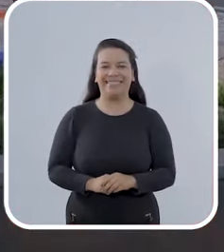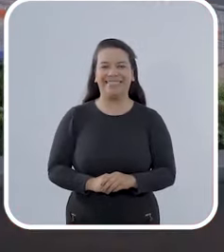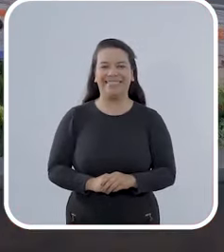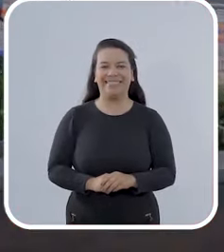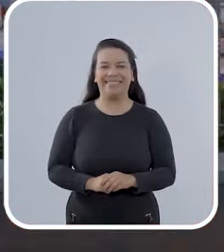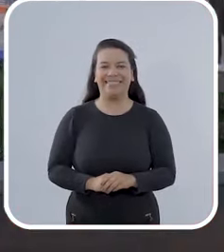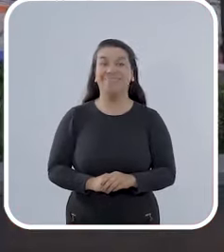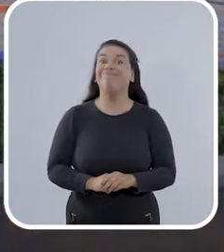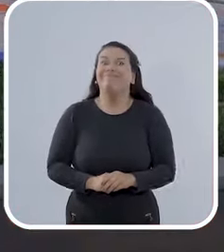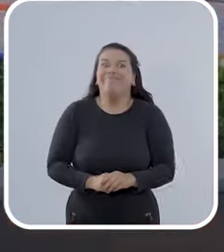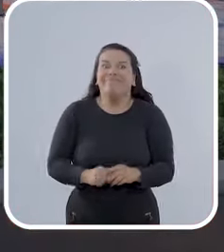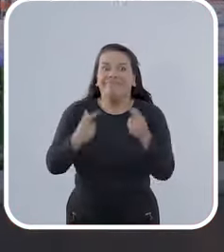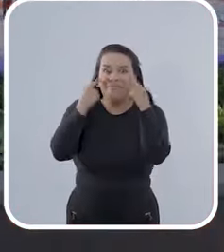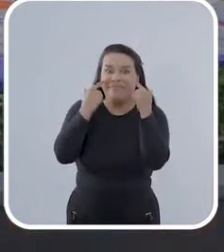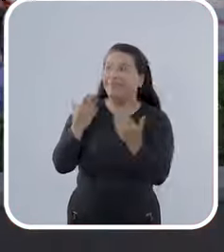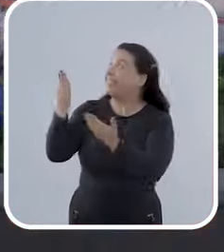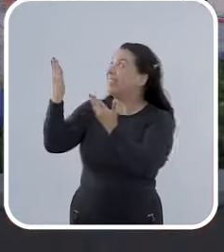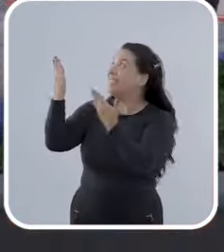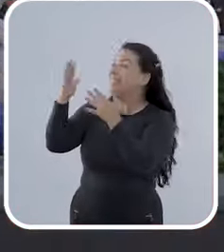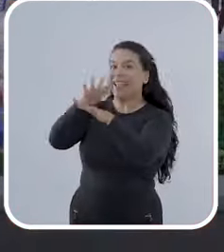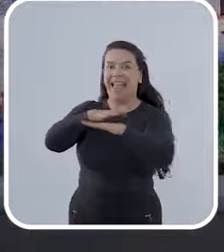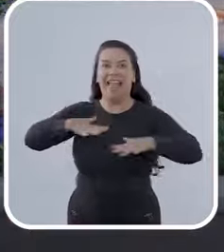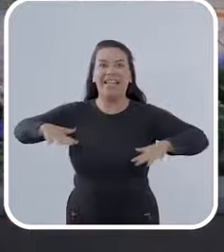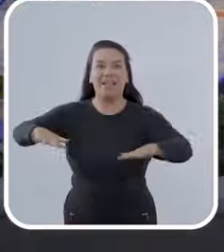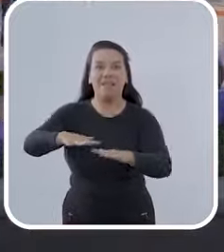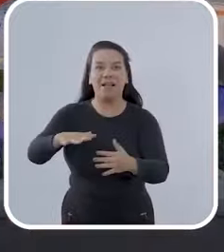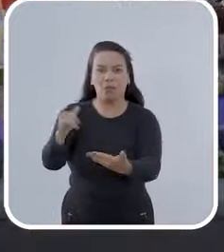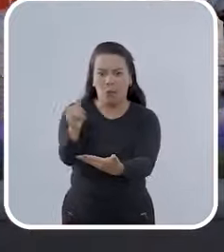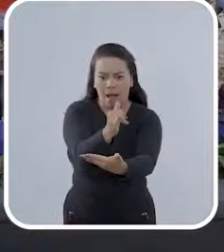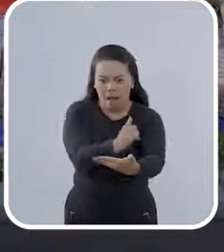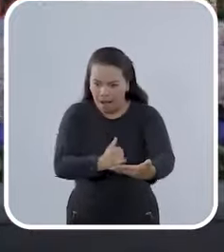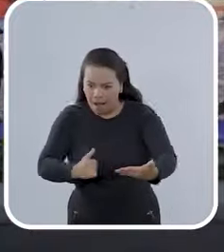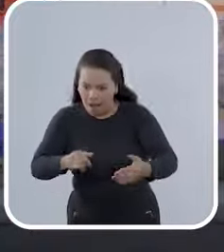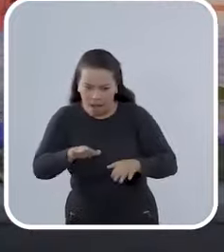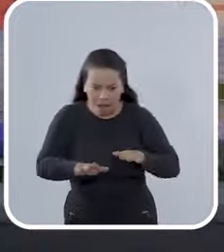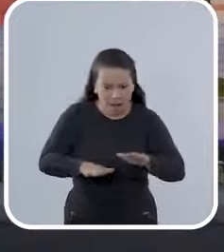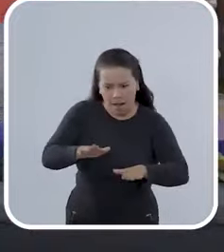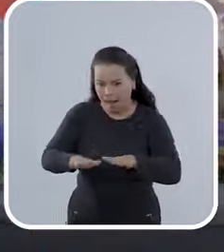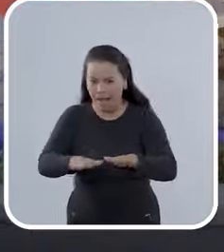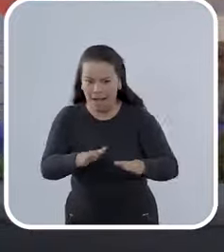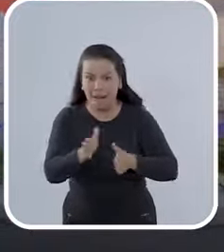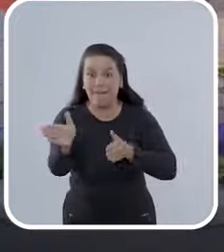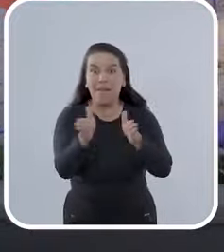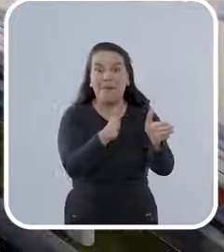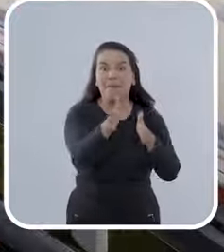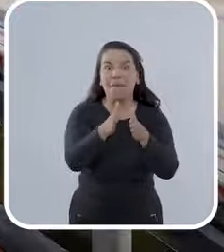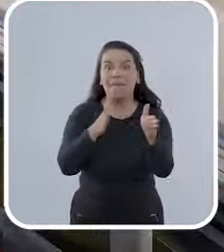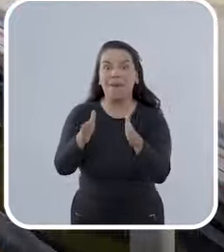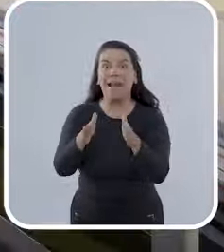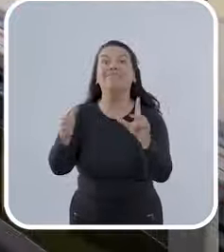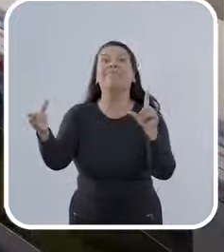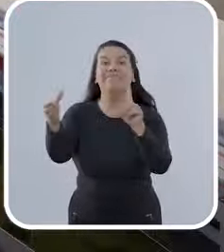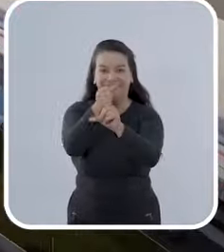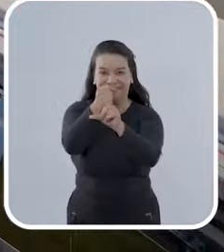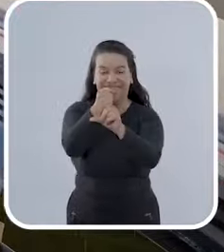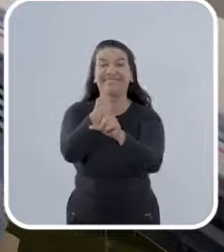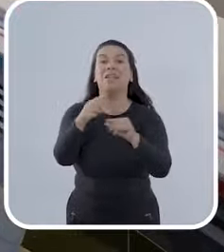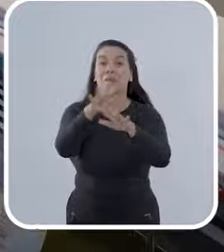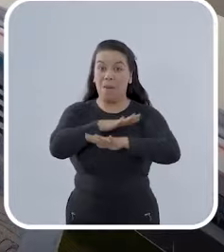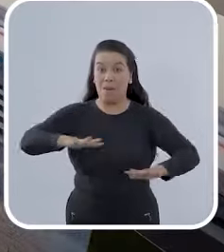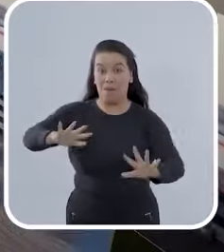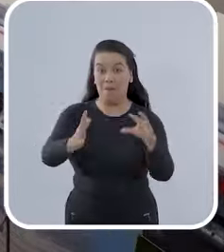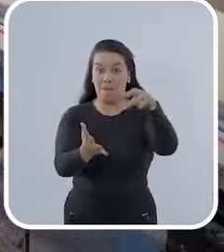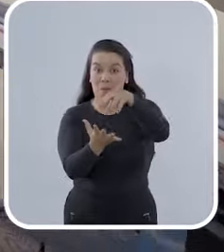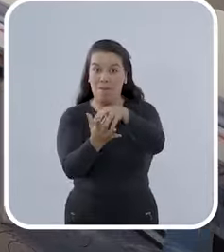sentido de los héroes de la patria, por el de la ciudadanía. Con este giro, no solo se reconocen los héroes militares, sino que cada